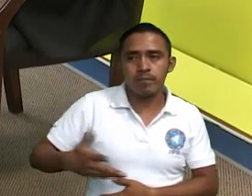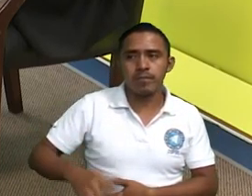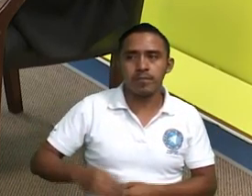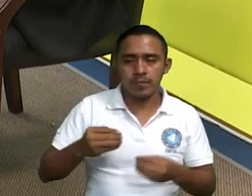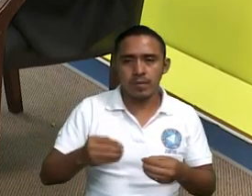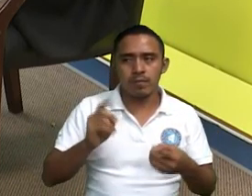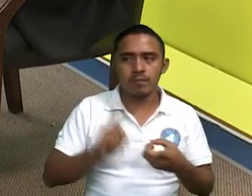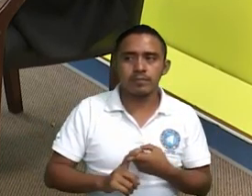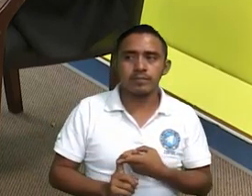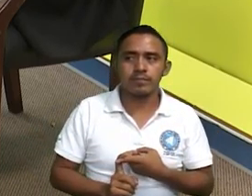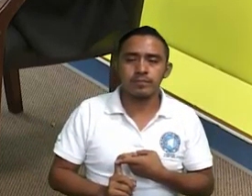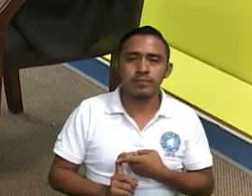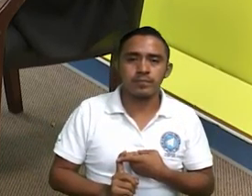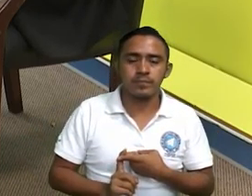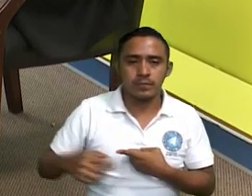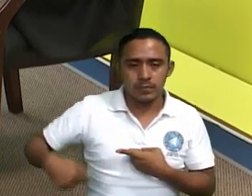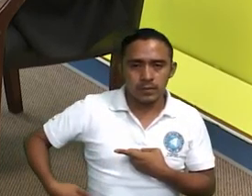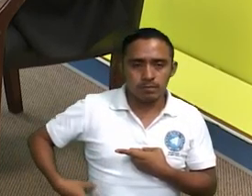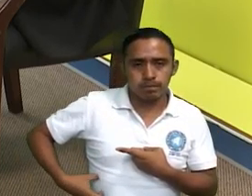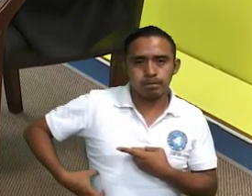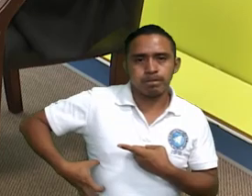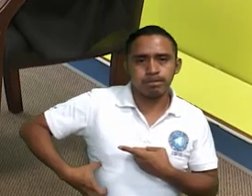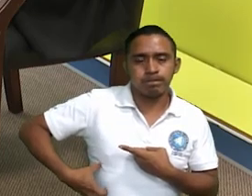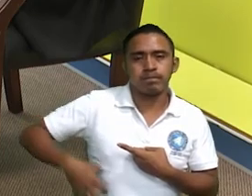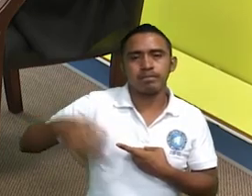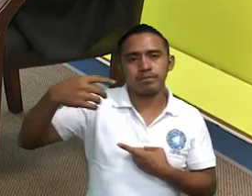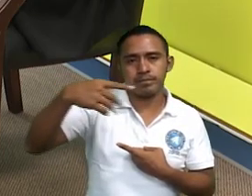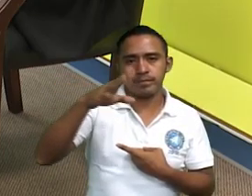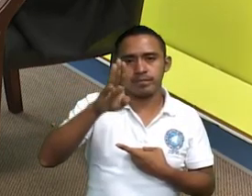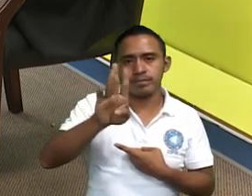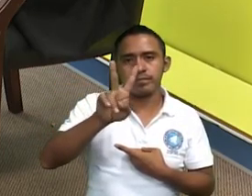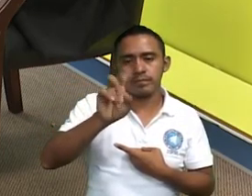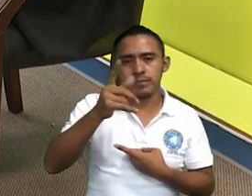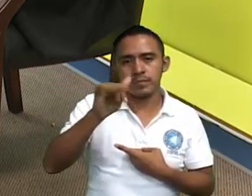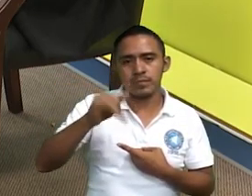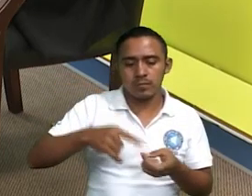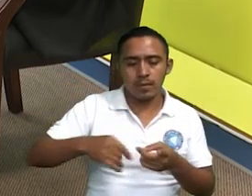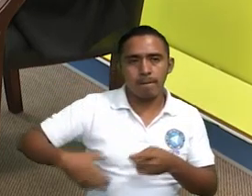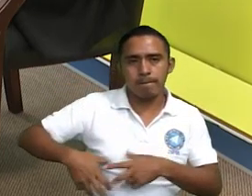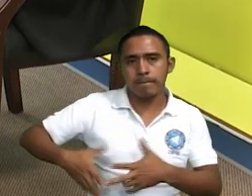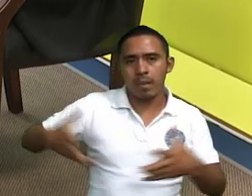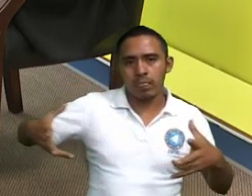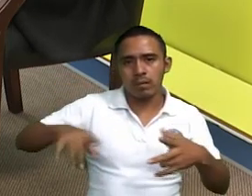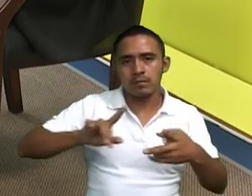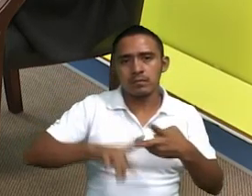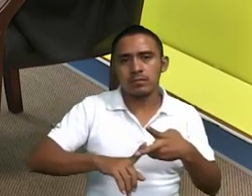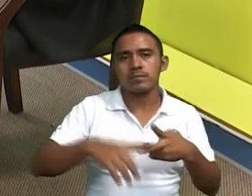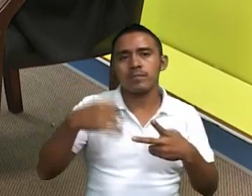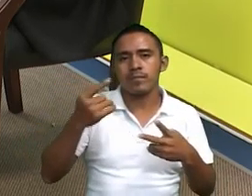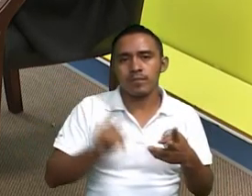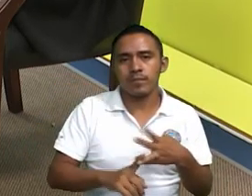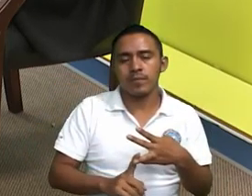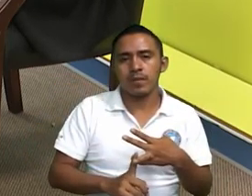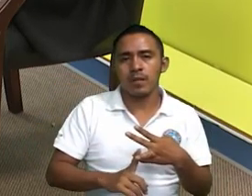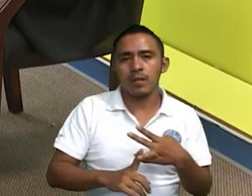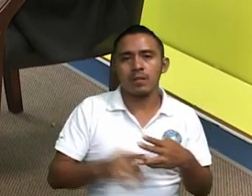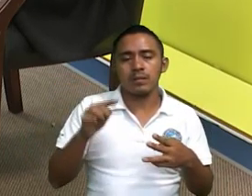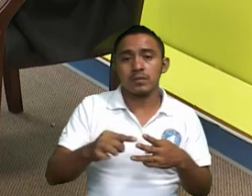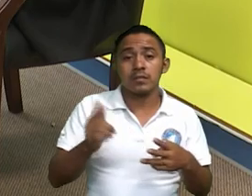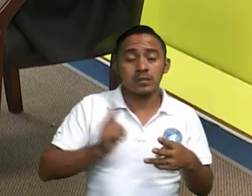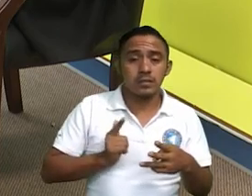varios datos. La presencia de inflamación de la pared de la vesícula, el aumento del tamaño en el diámetro anteroposterior de la vesícula, la presencia de